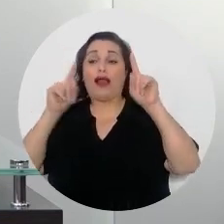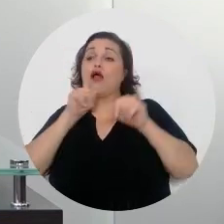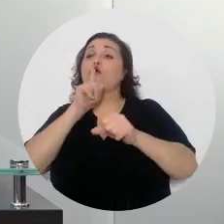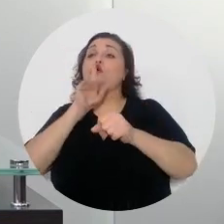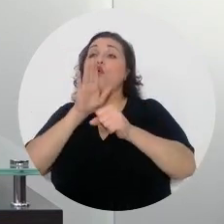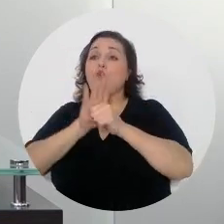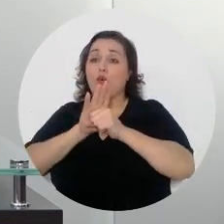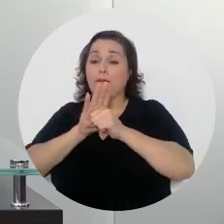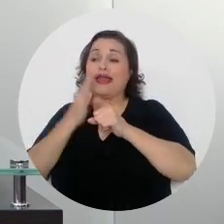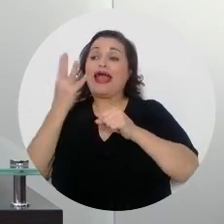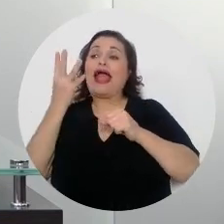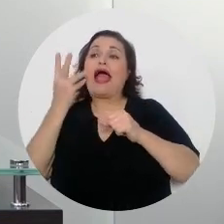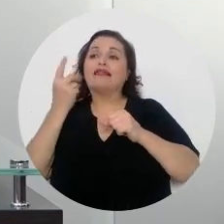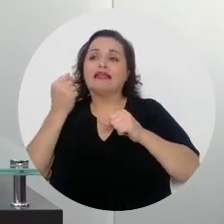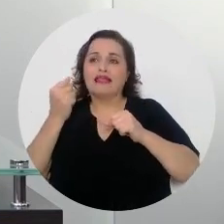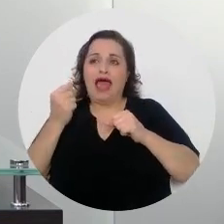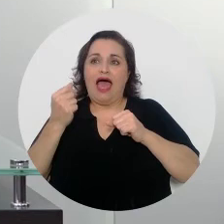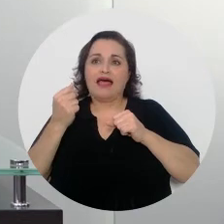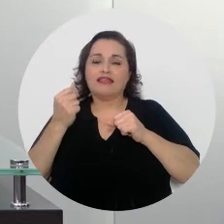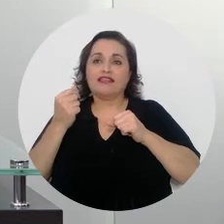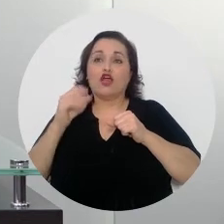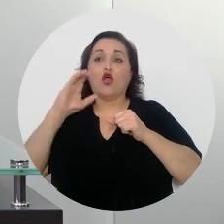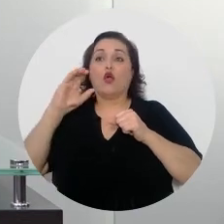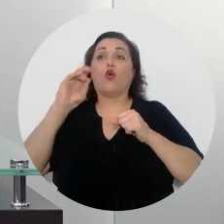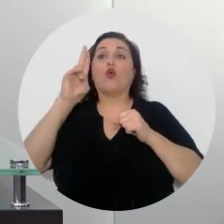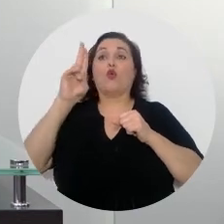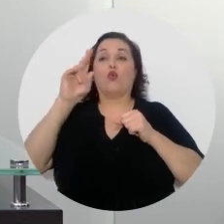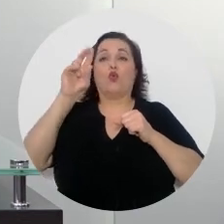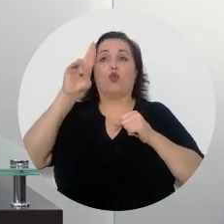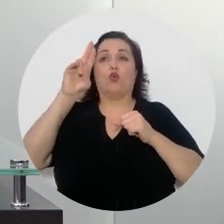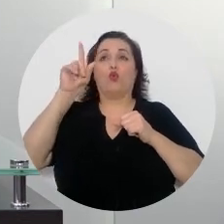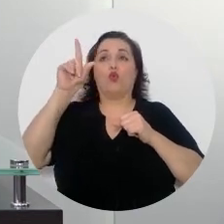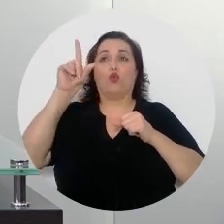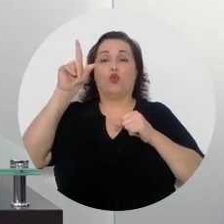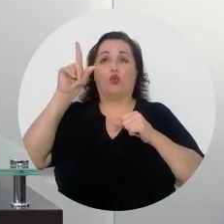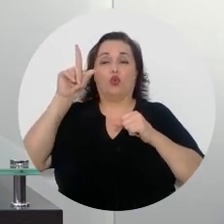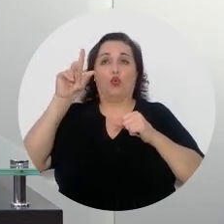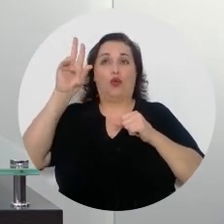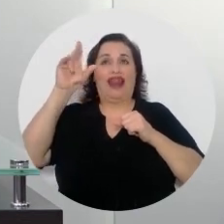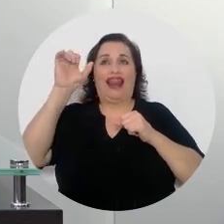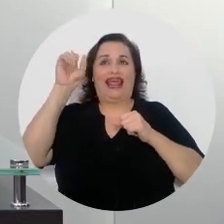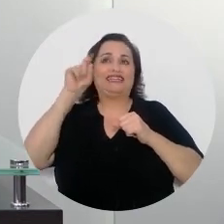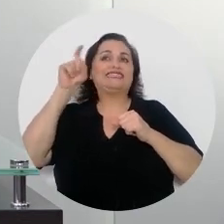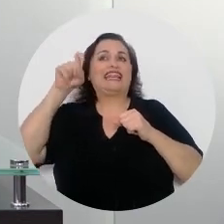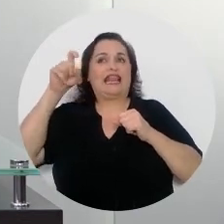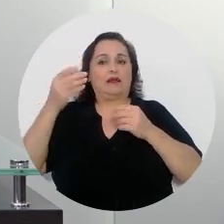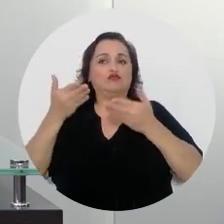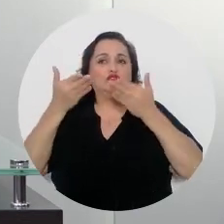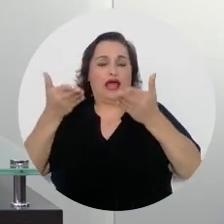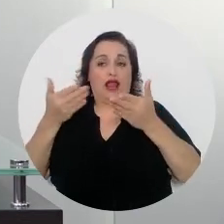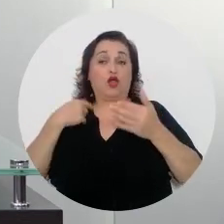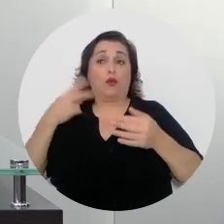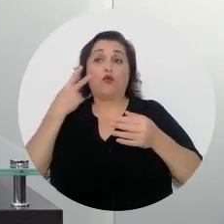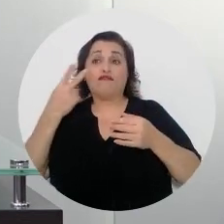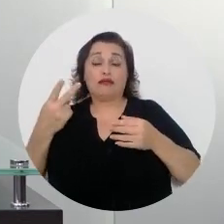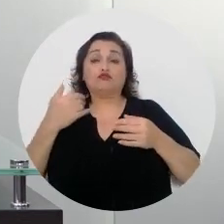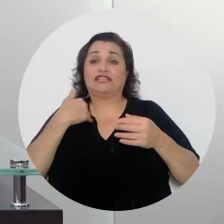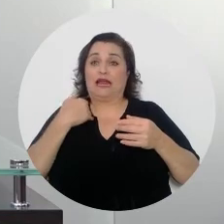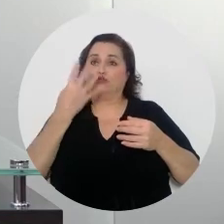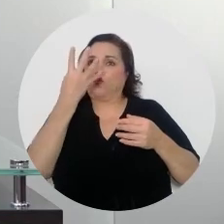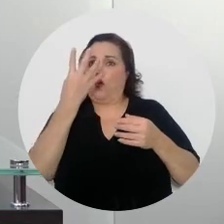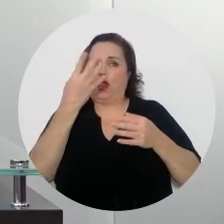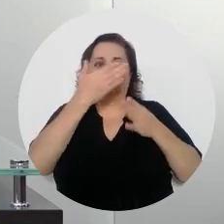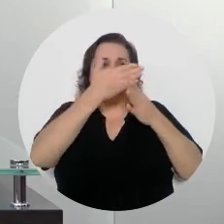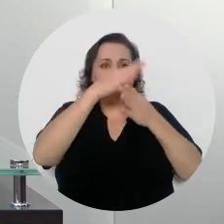hasta poder llegar a cumplir la cantidad de curules que tenemos que dar. En este caso, como